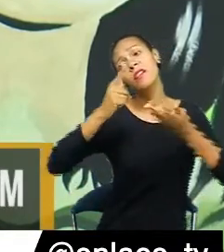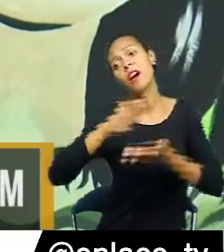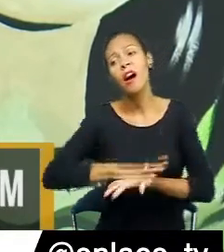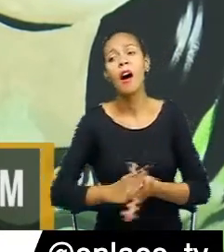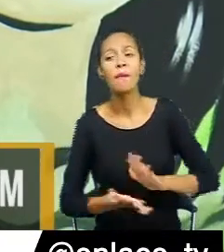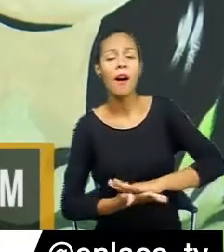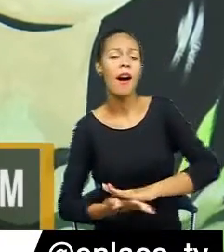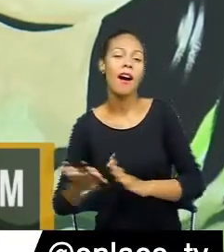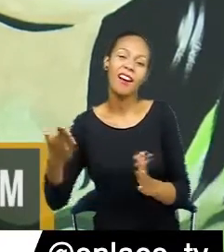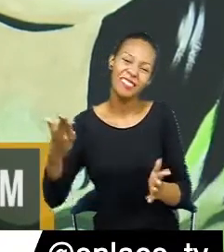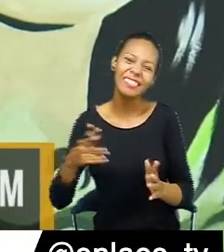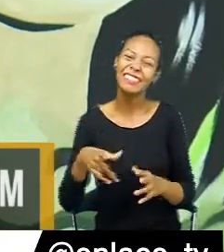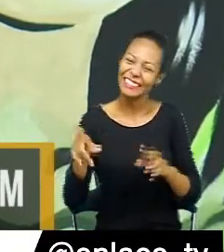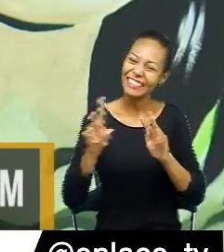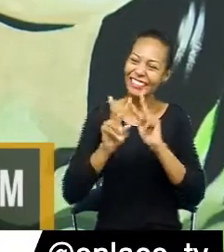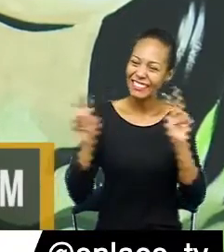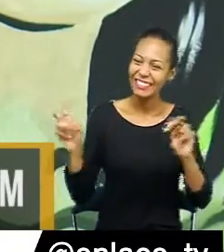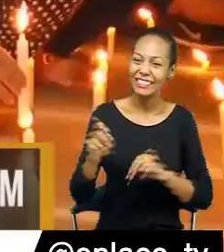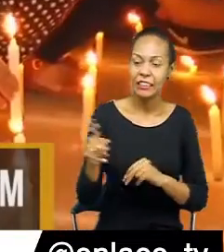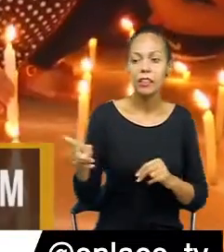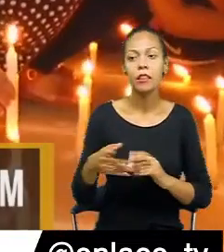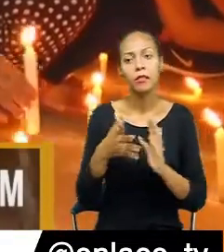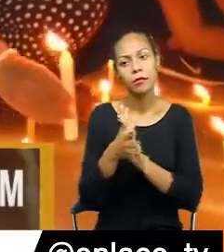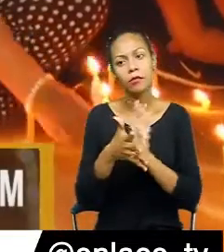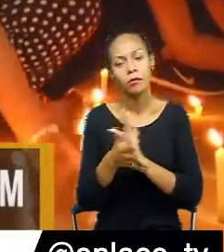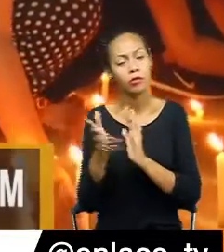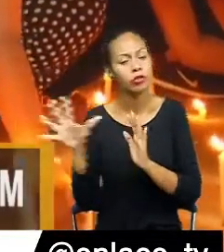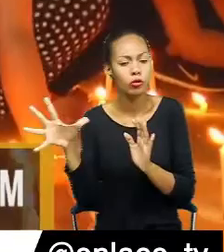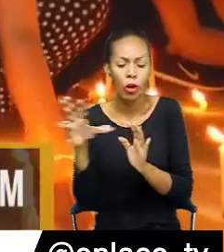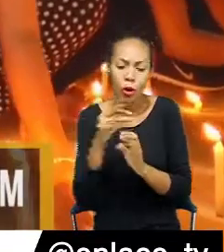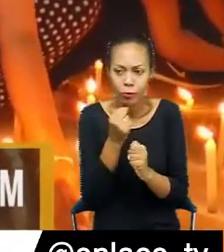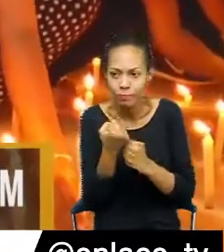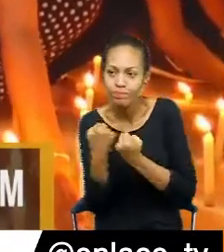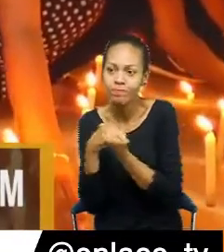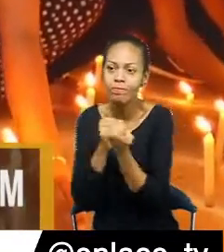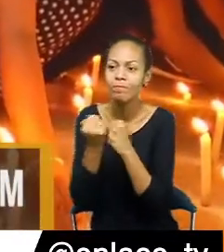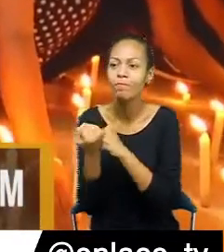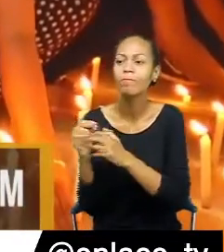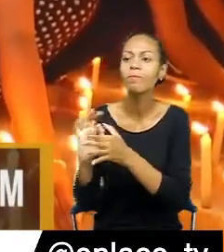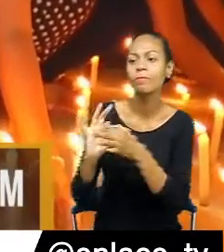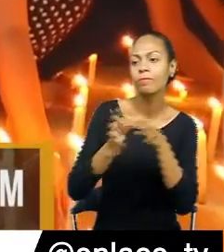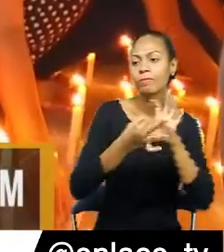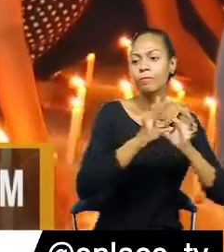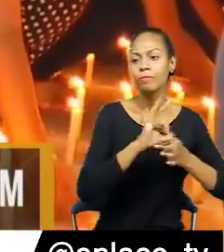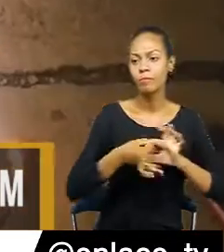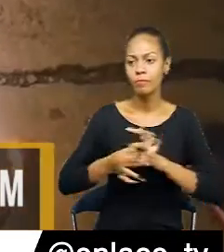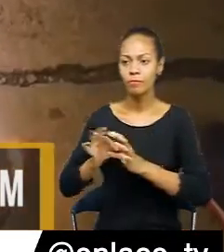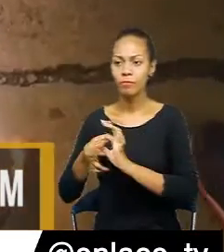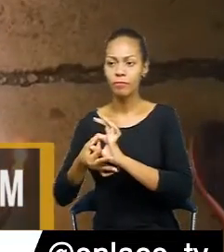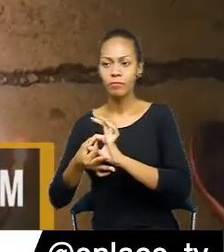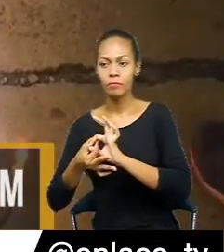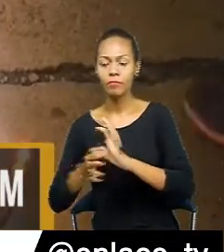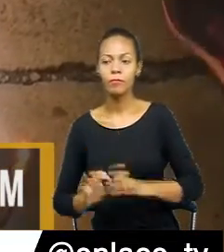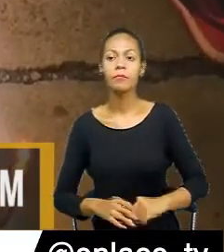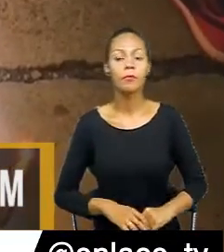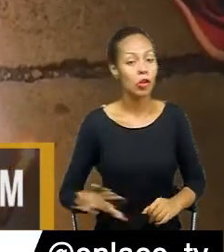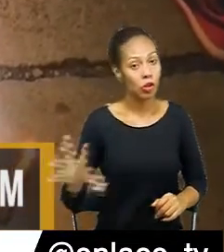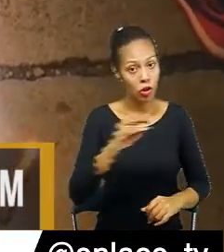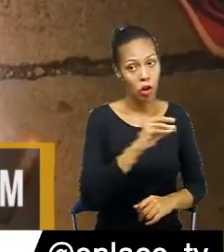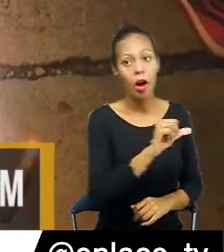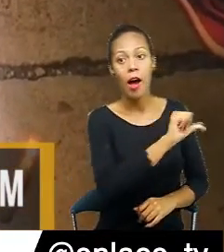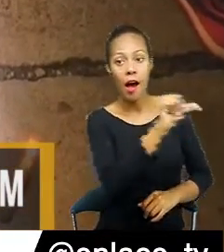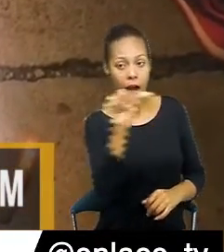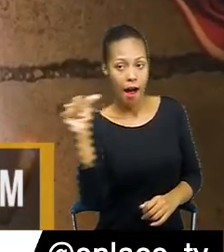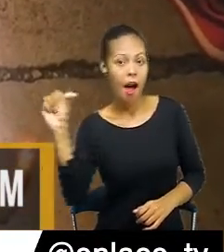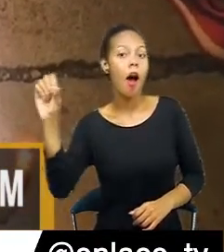y que estamos construyendo, ¿no?, y tejiendo. Integrantes de la UFP invitan a hombres y mujeres para que se acerquen al Parque Camilo Torres este jueves 10